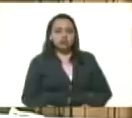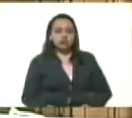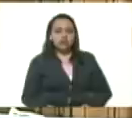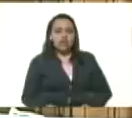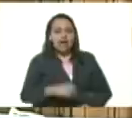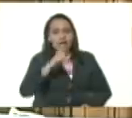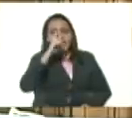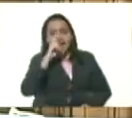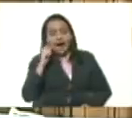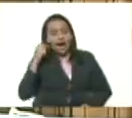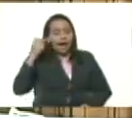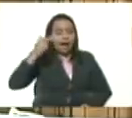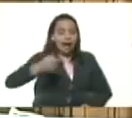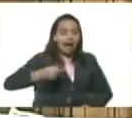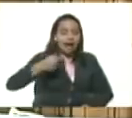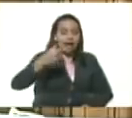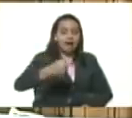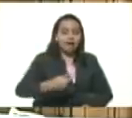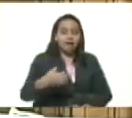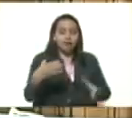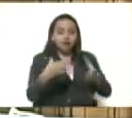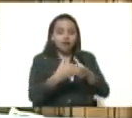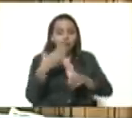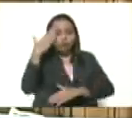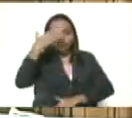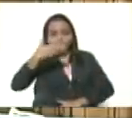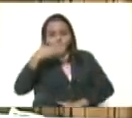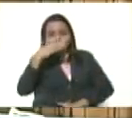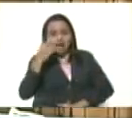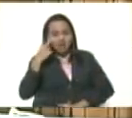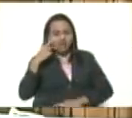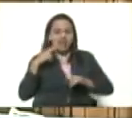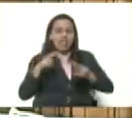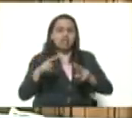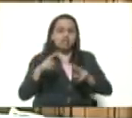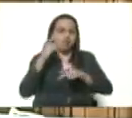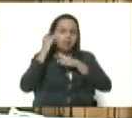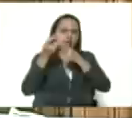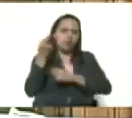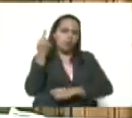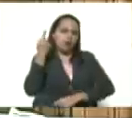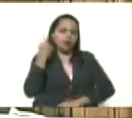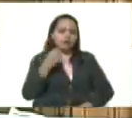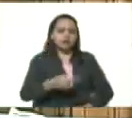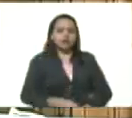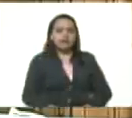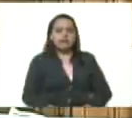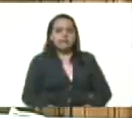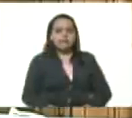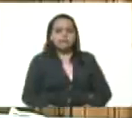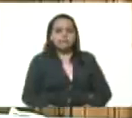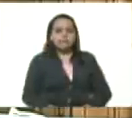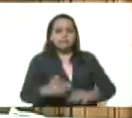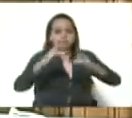años donde los grupos criminales se han dedicado. Estuve viendo las imágenes ayer de un